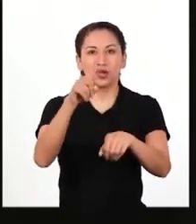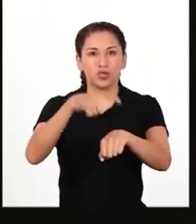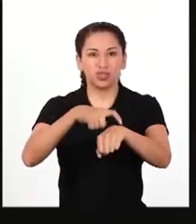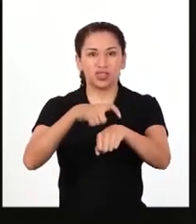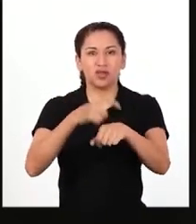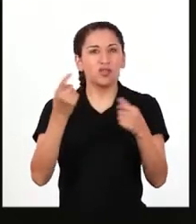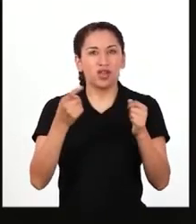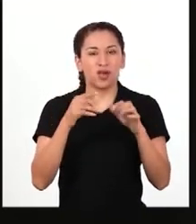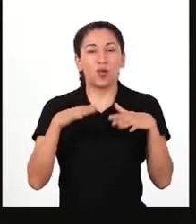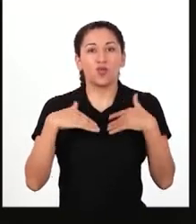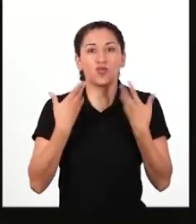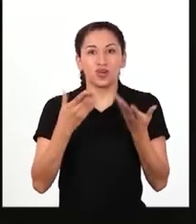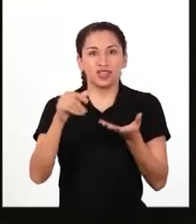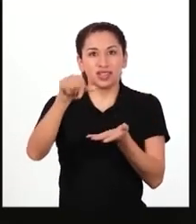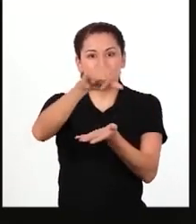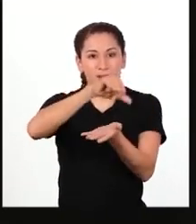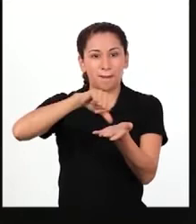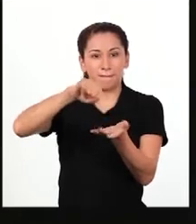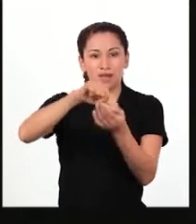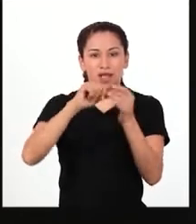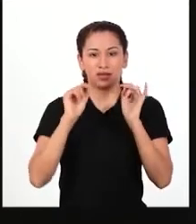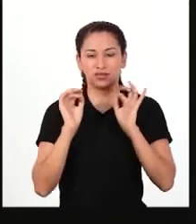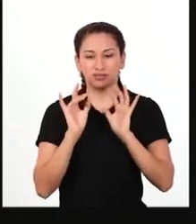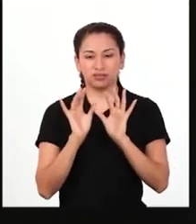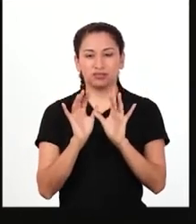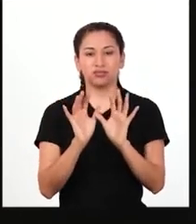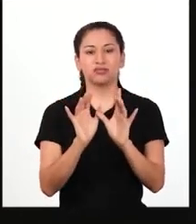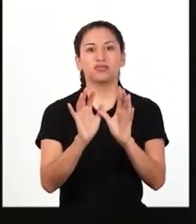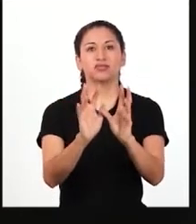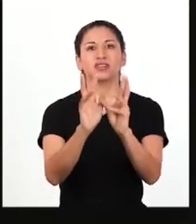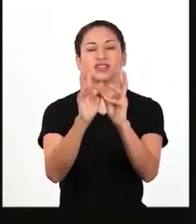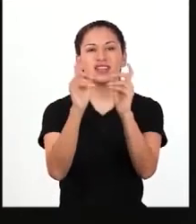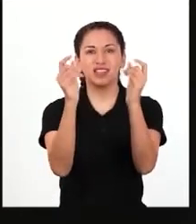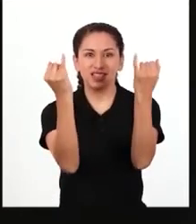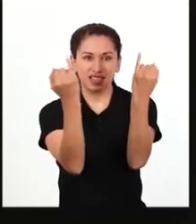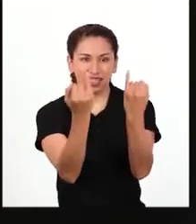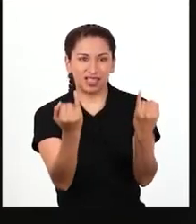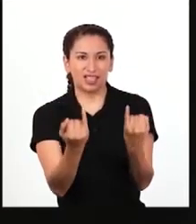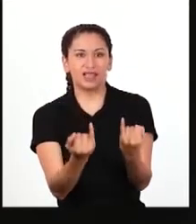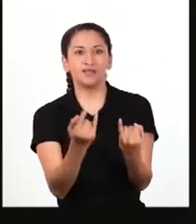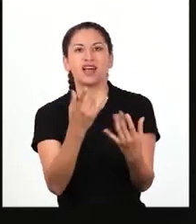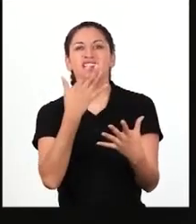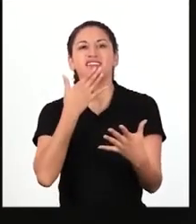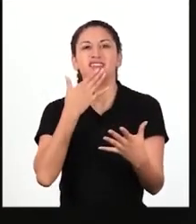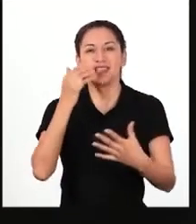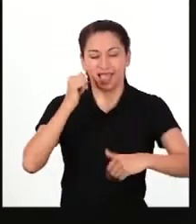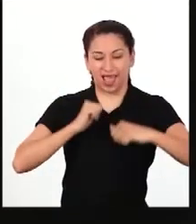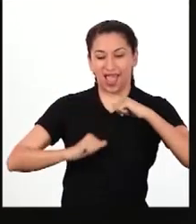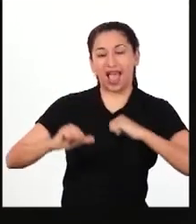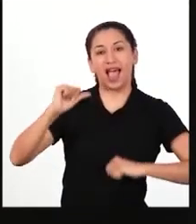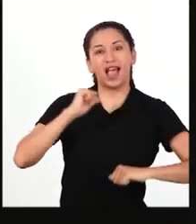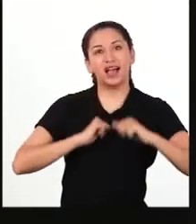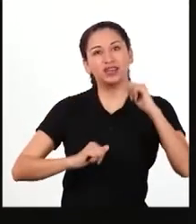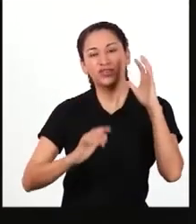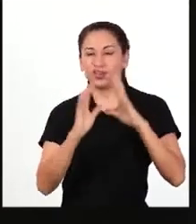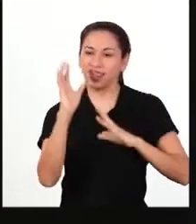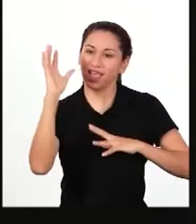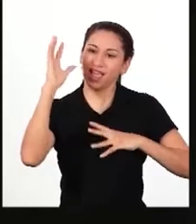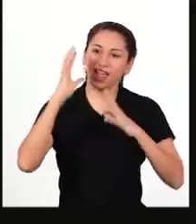una escena donde justamente podemos ver cómo describe a las figurantas, que no son otra cosa que los